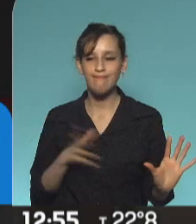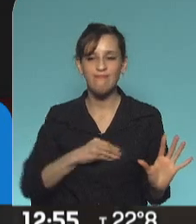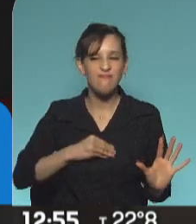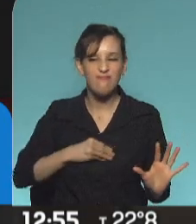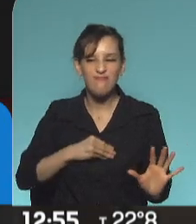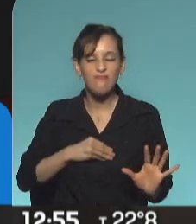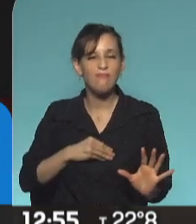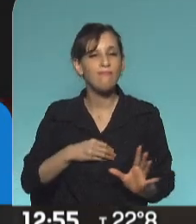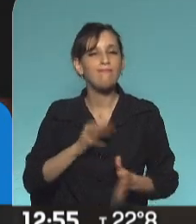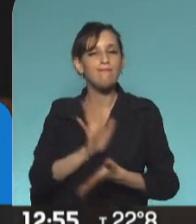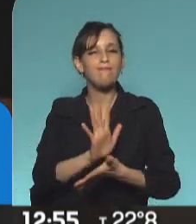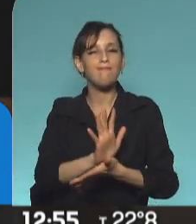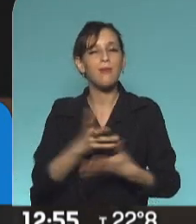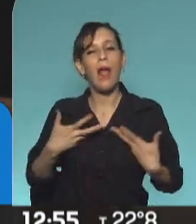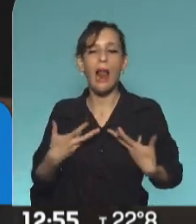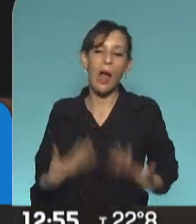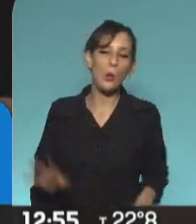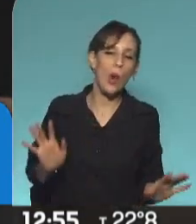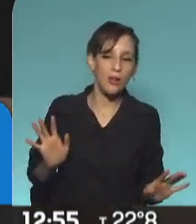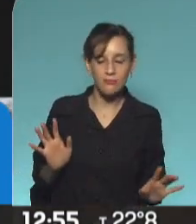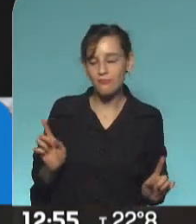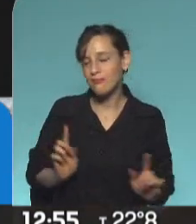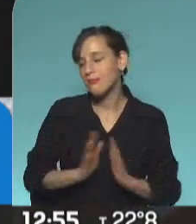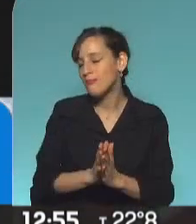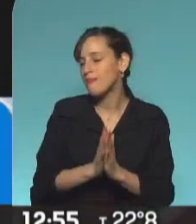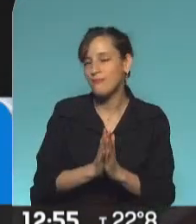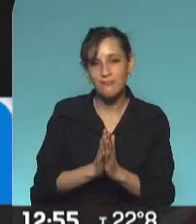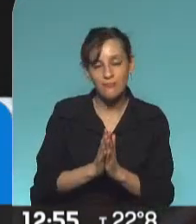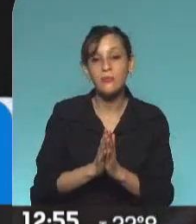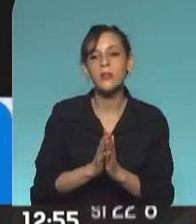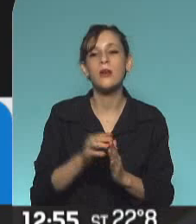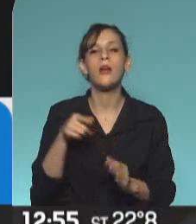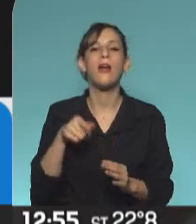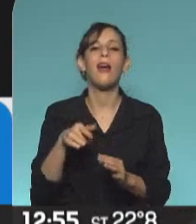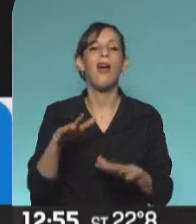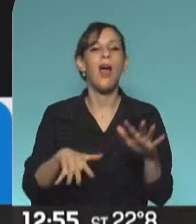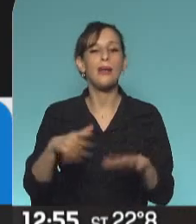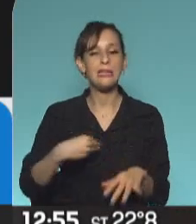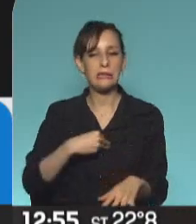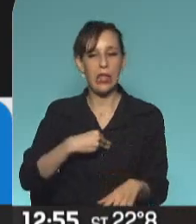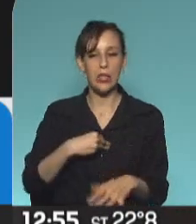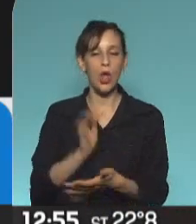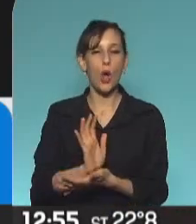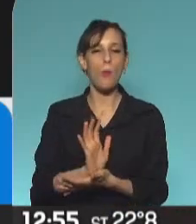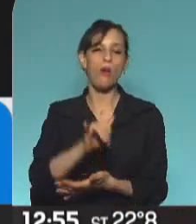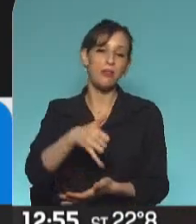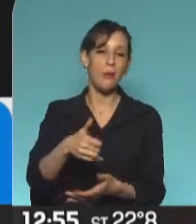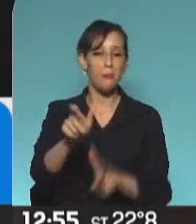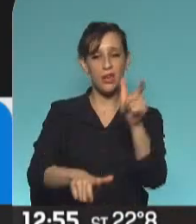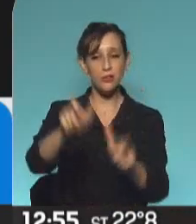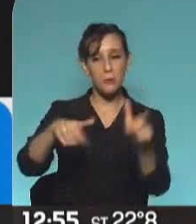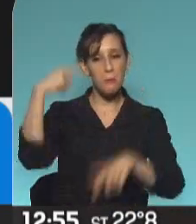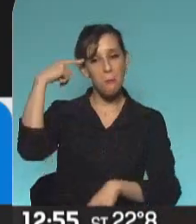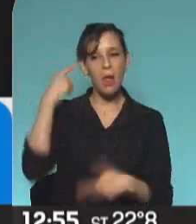naturalice y que sea si uno tiene la sensación de que está naturalizado de alguna manera y